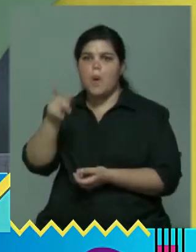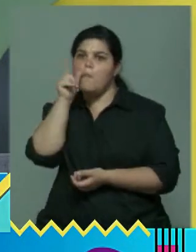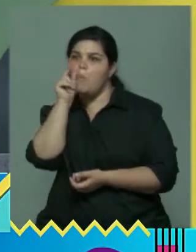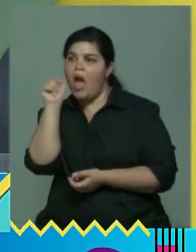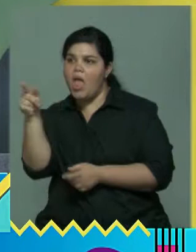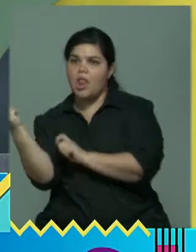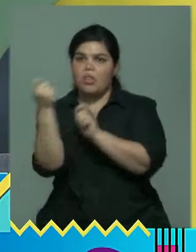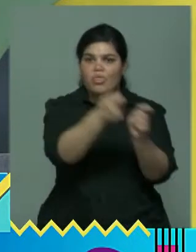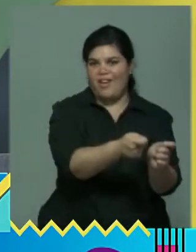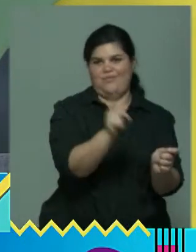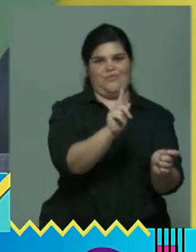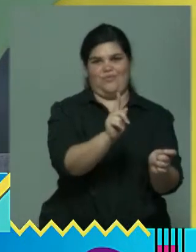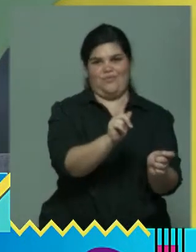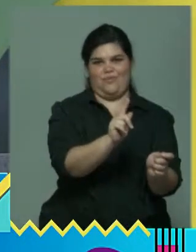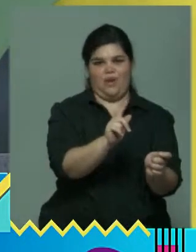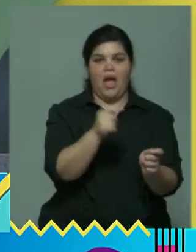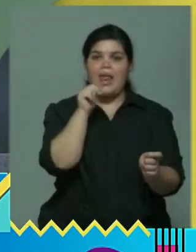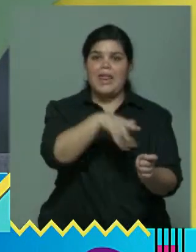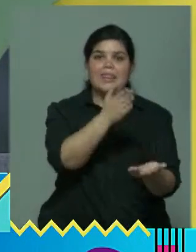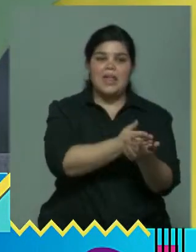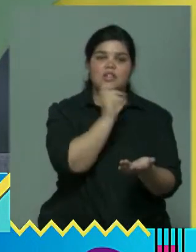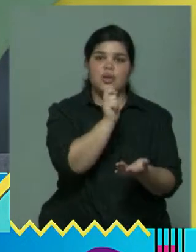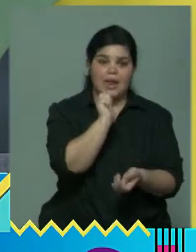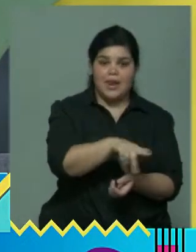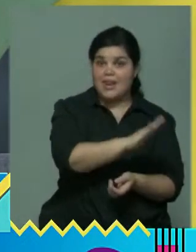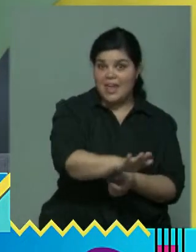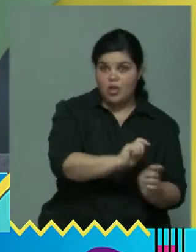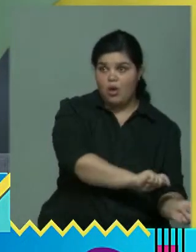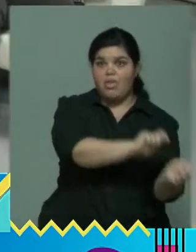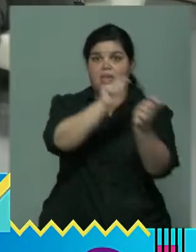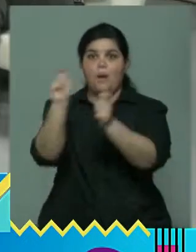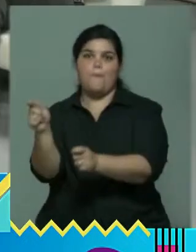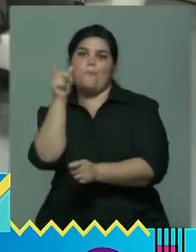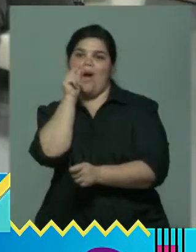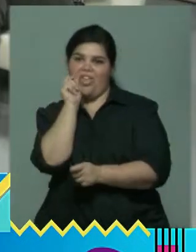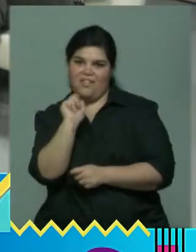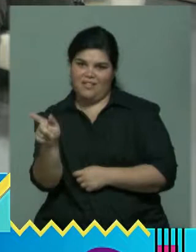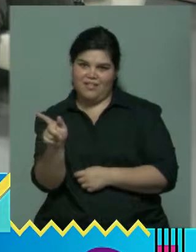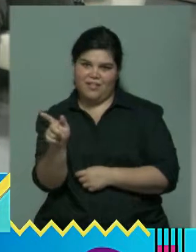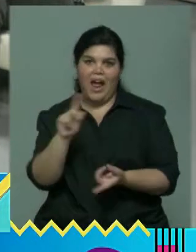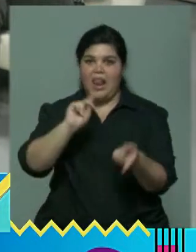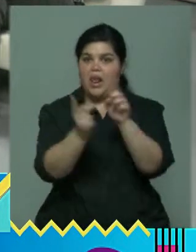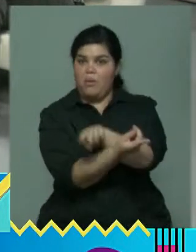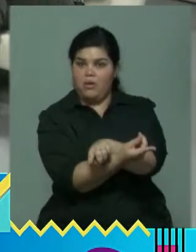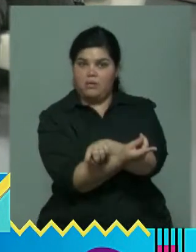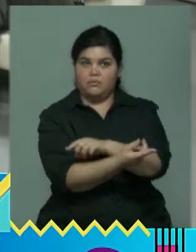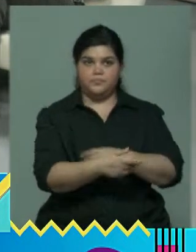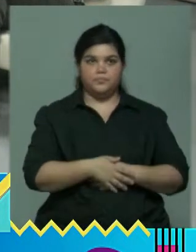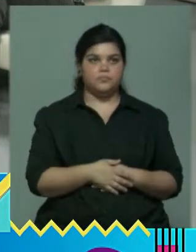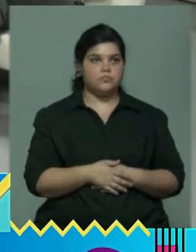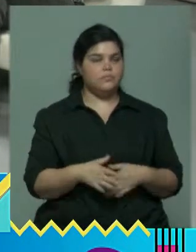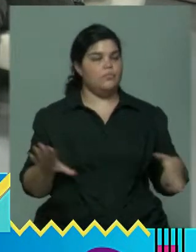hijos. No, es al revés, y tenemos que entenderlo a eso. Bien. Yo tengo un dato, no sé si lo puedo repasar antes de que... Sí. Que justo